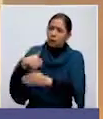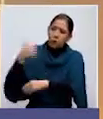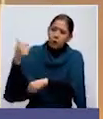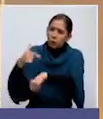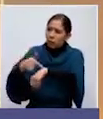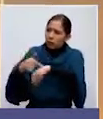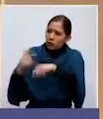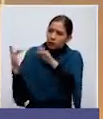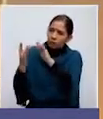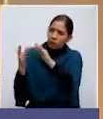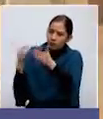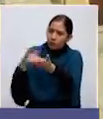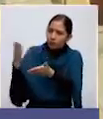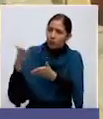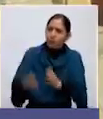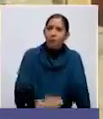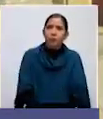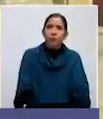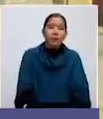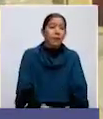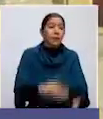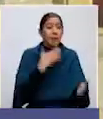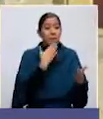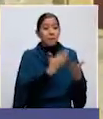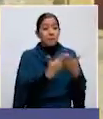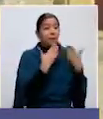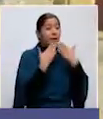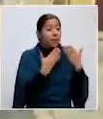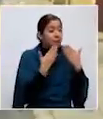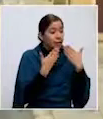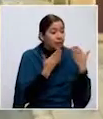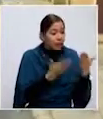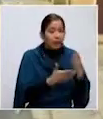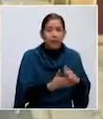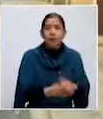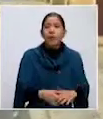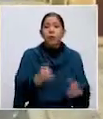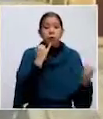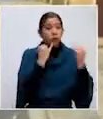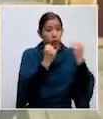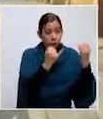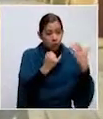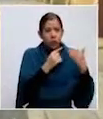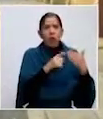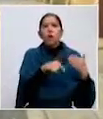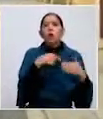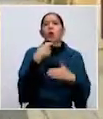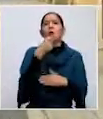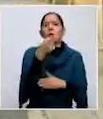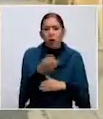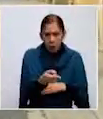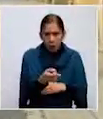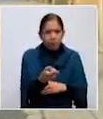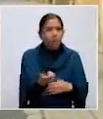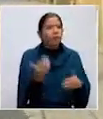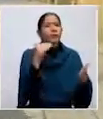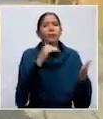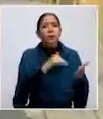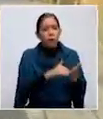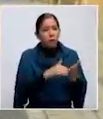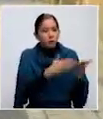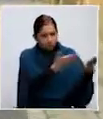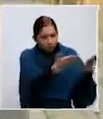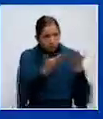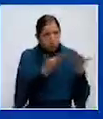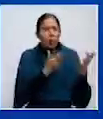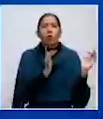momento. Bien, Filomeno, muchísimas gracias. Le agradecemos por la información. Más adelante vamos a regresar con usted con